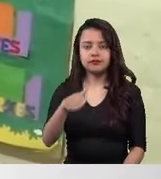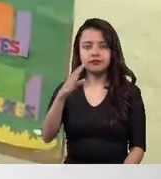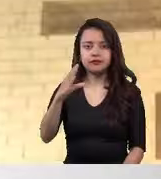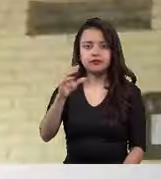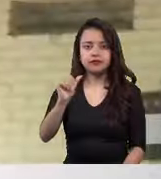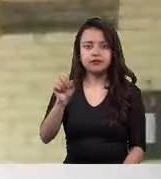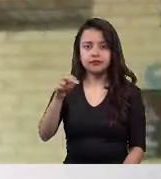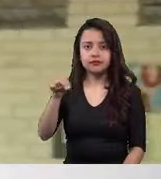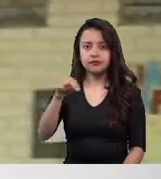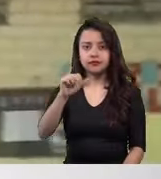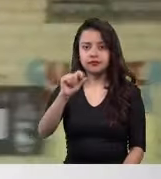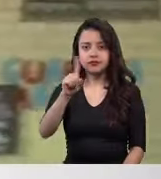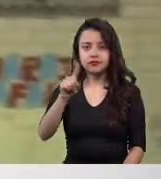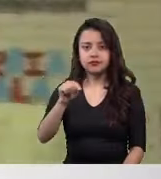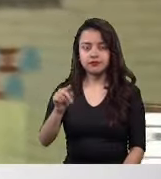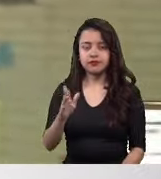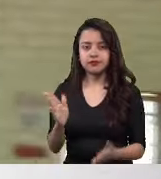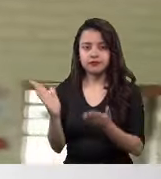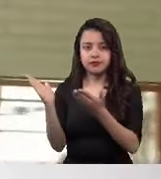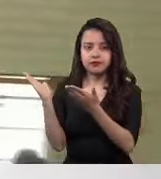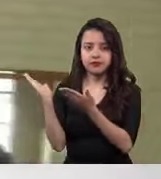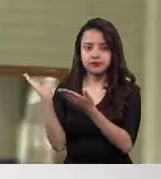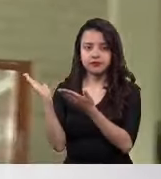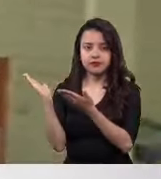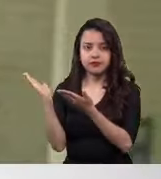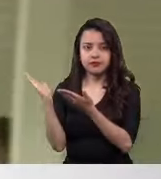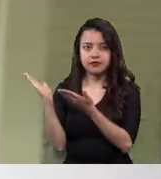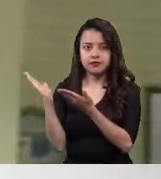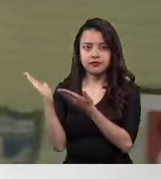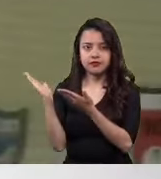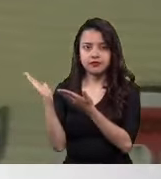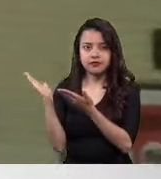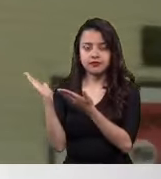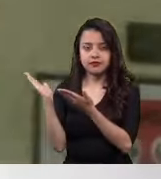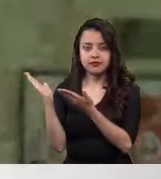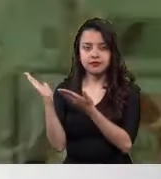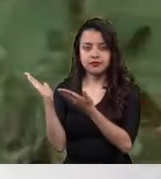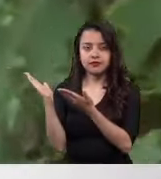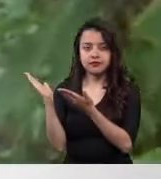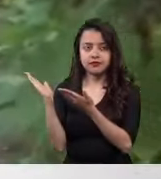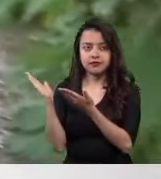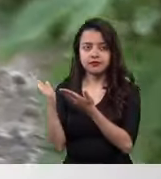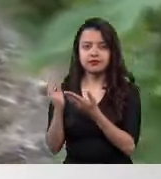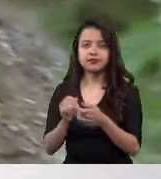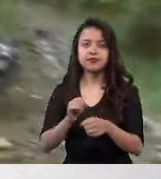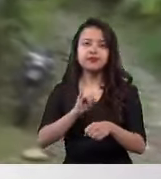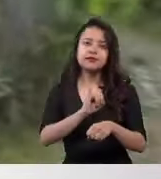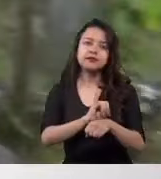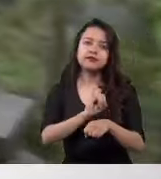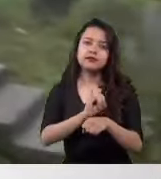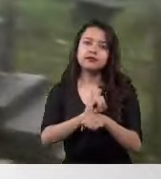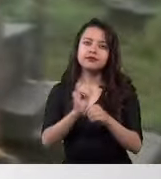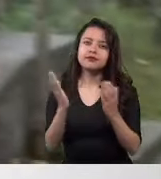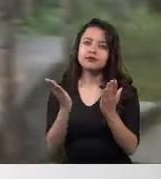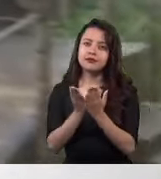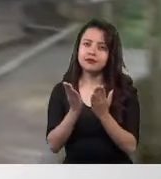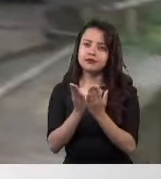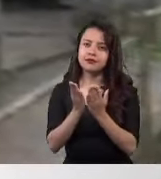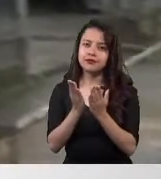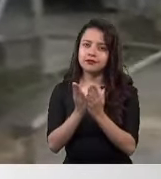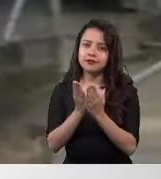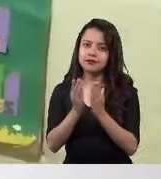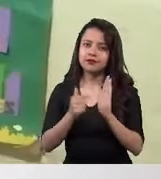de la Montaña, y la denuncia del día de hoy es que la institución educativa Nuestra Señora de Fátima no cuenta con una